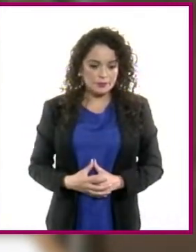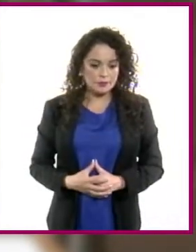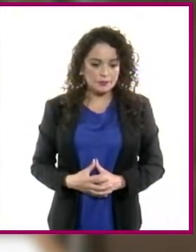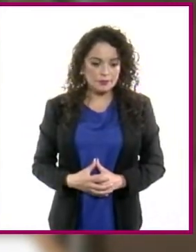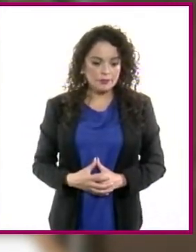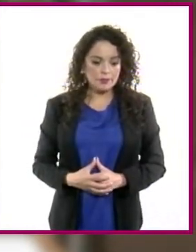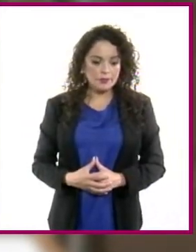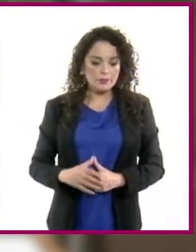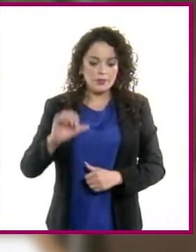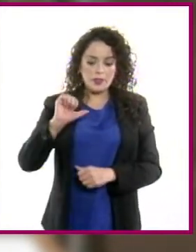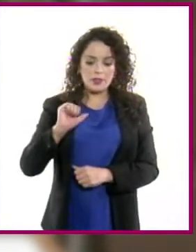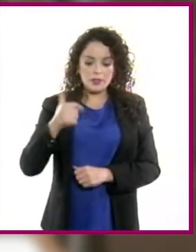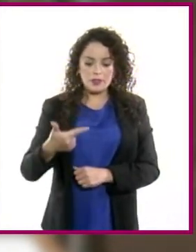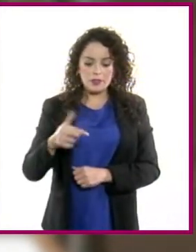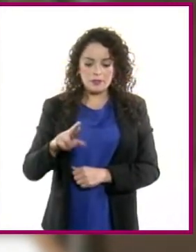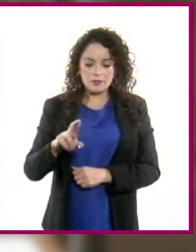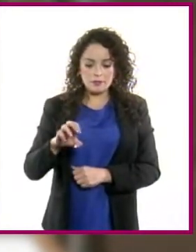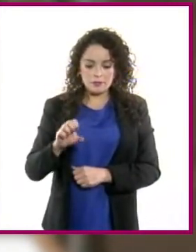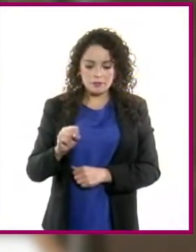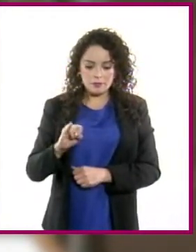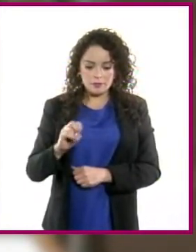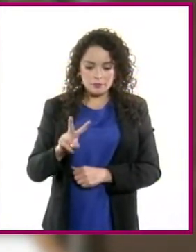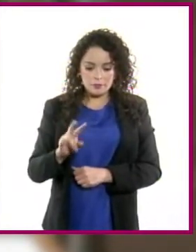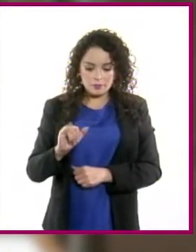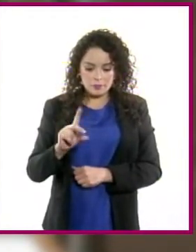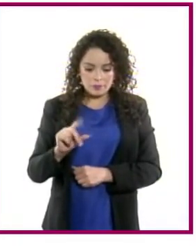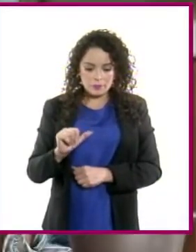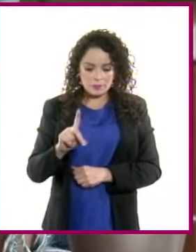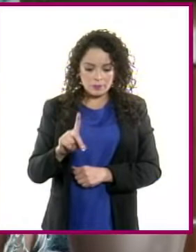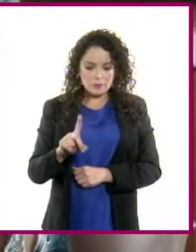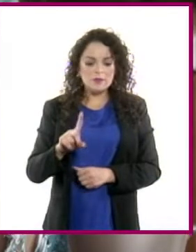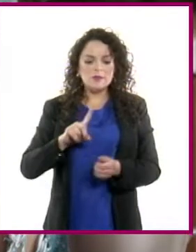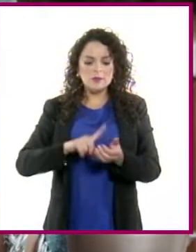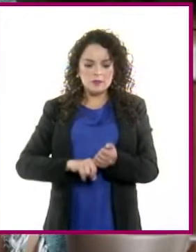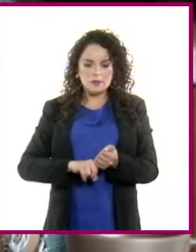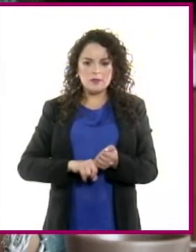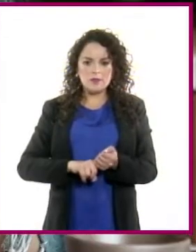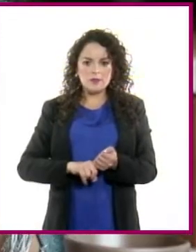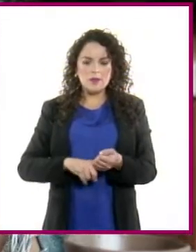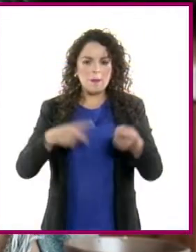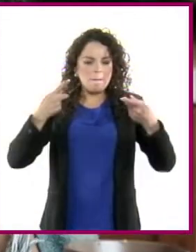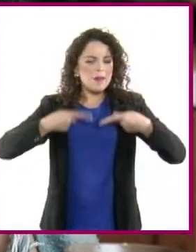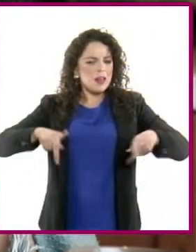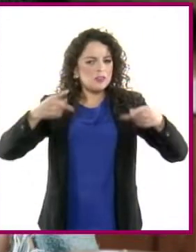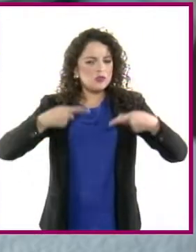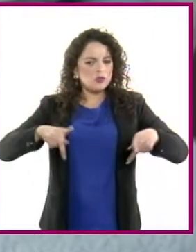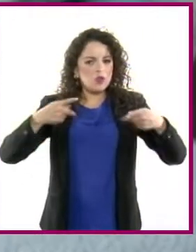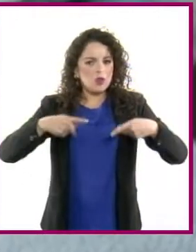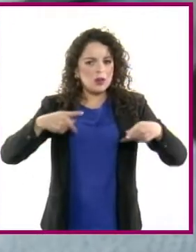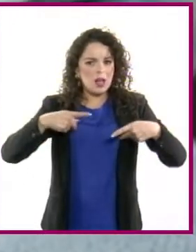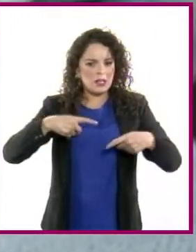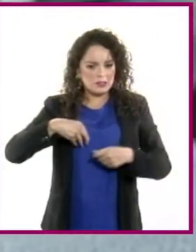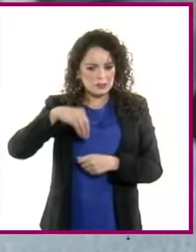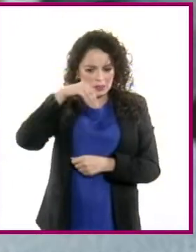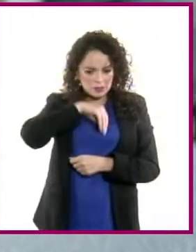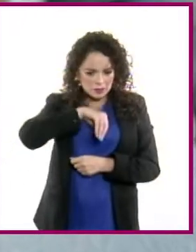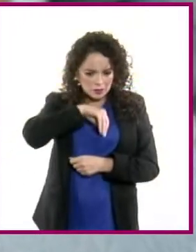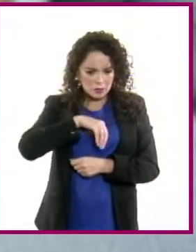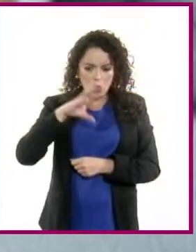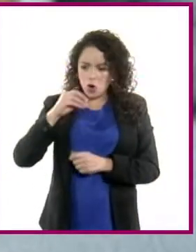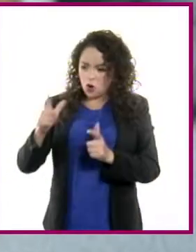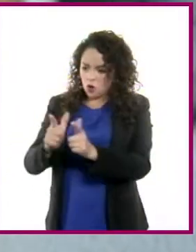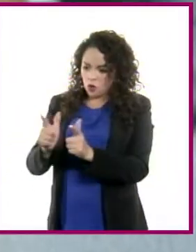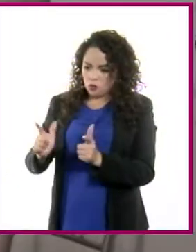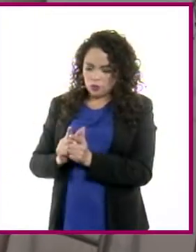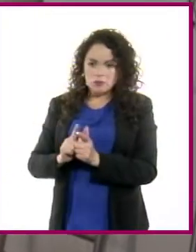La agresividad hace referencia a las conductas por medio de las cuales los individuos y los grupos se hacen daño